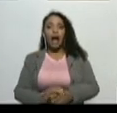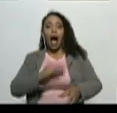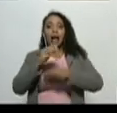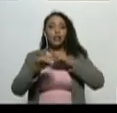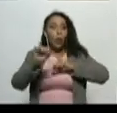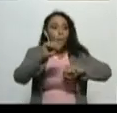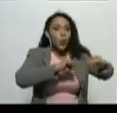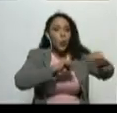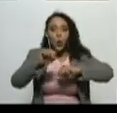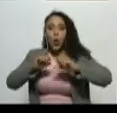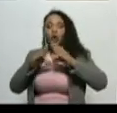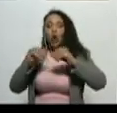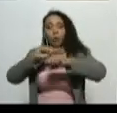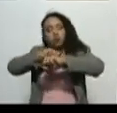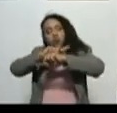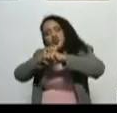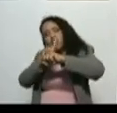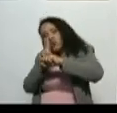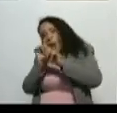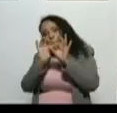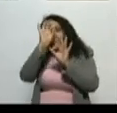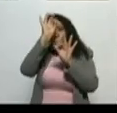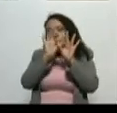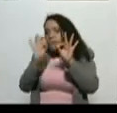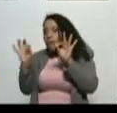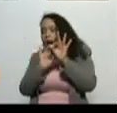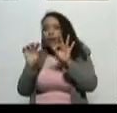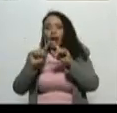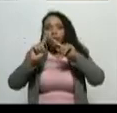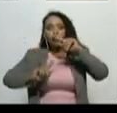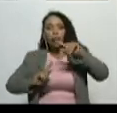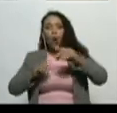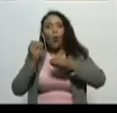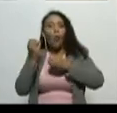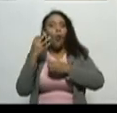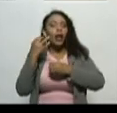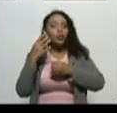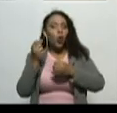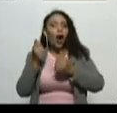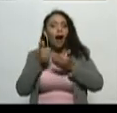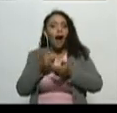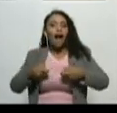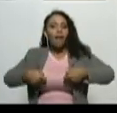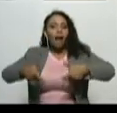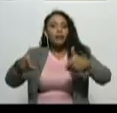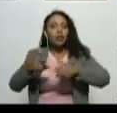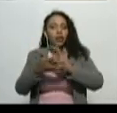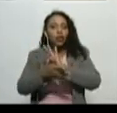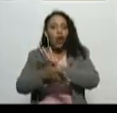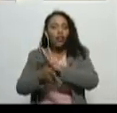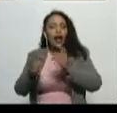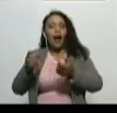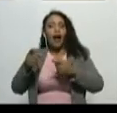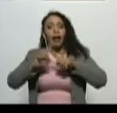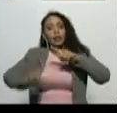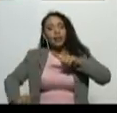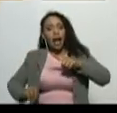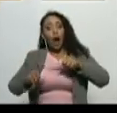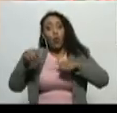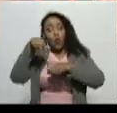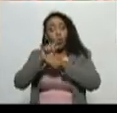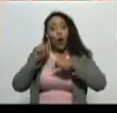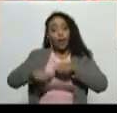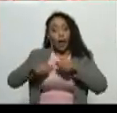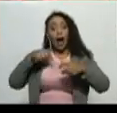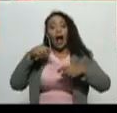de todo lo que son los medidores para así generar una conciencia, okay, en cada uno de los consumidores, no solamente en este sector, sino que es un